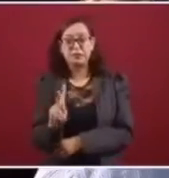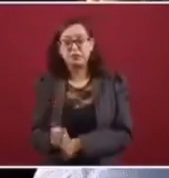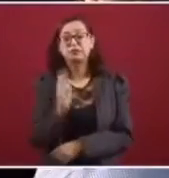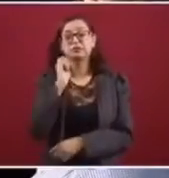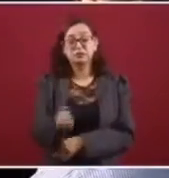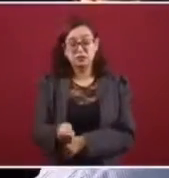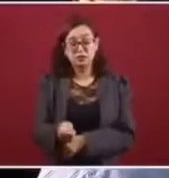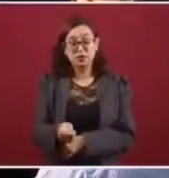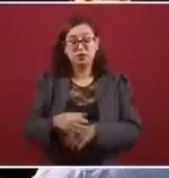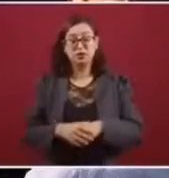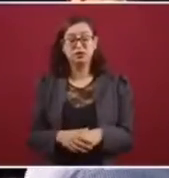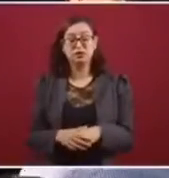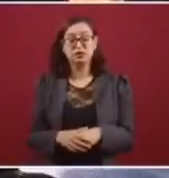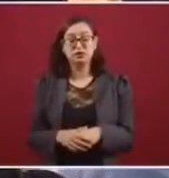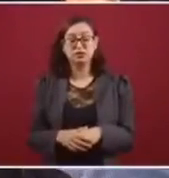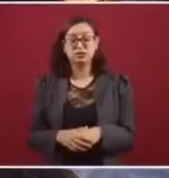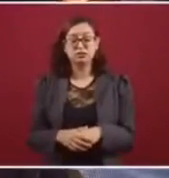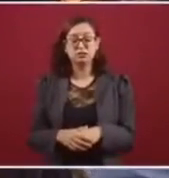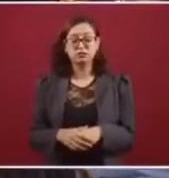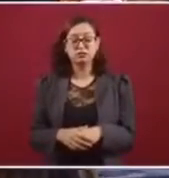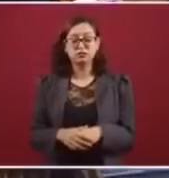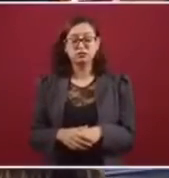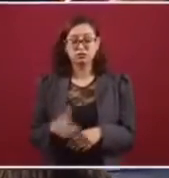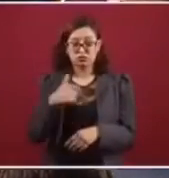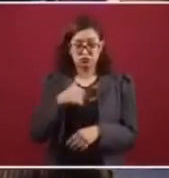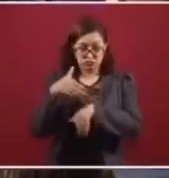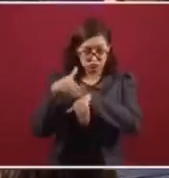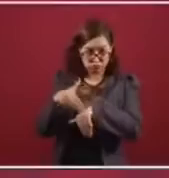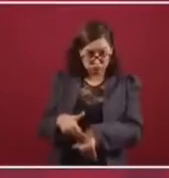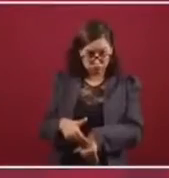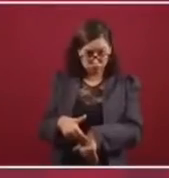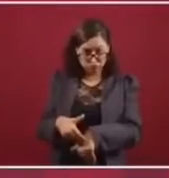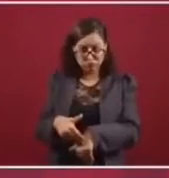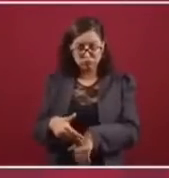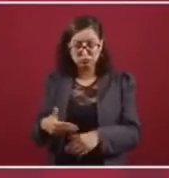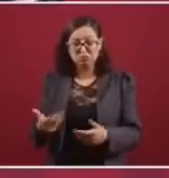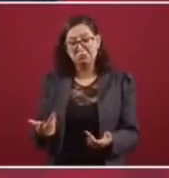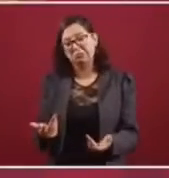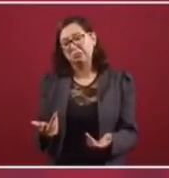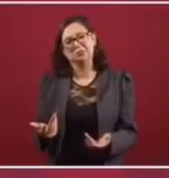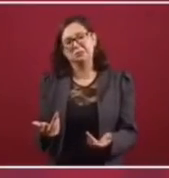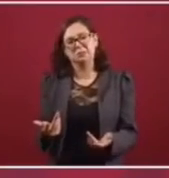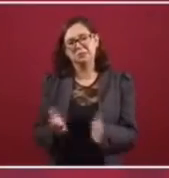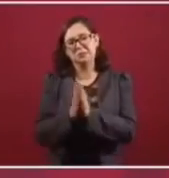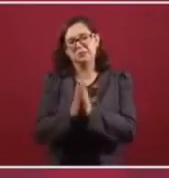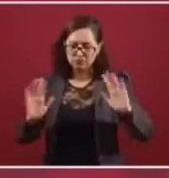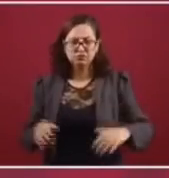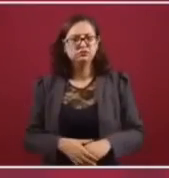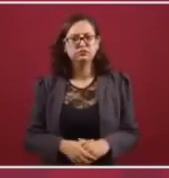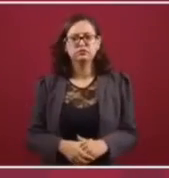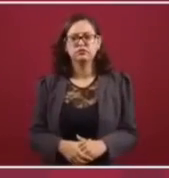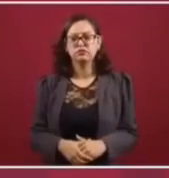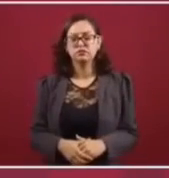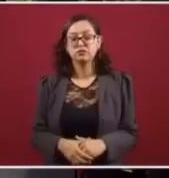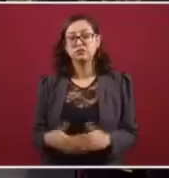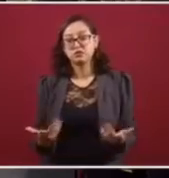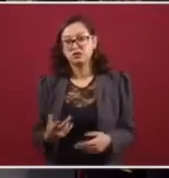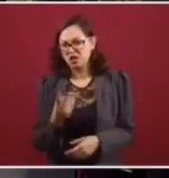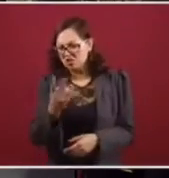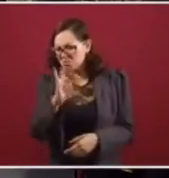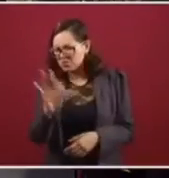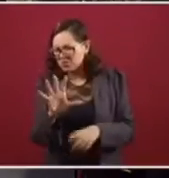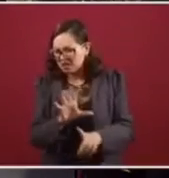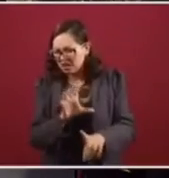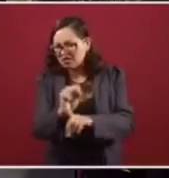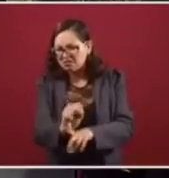decir que no sepamos lo que han significado sus políticas. Bueno, pero ya el 2% es muy difícil que